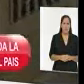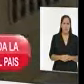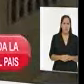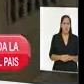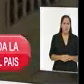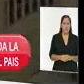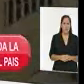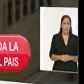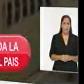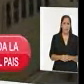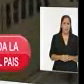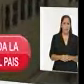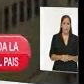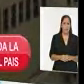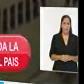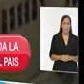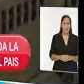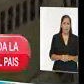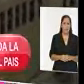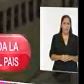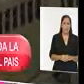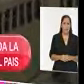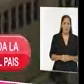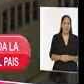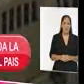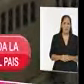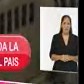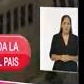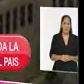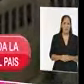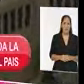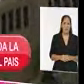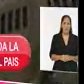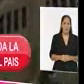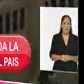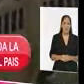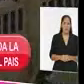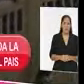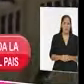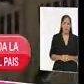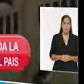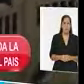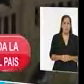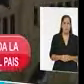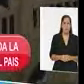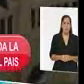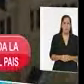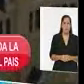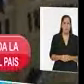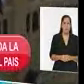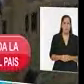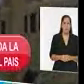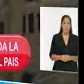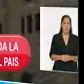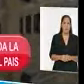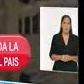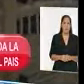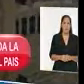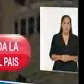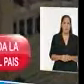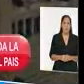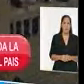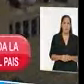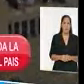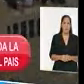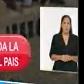están gobernando. Entonces no hay que poner esto. Hoy hay muchos que lo que buscan es instalar esa idea del miedo y construyen sobre